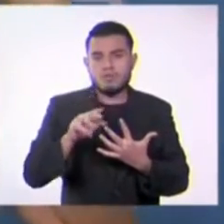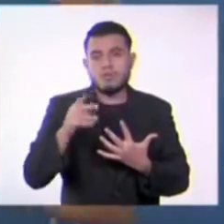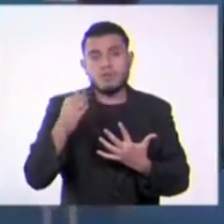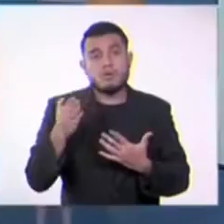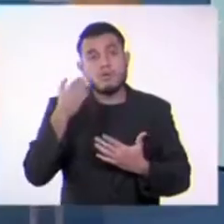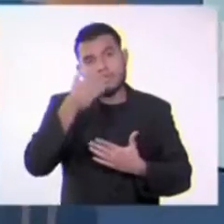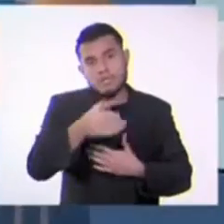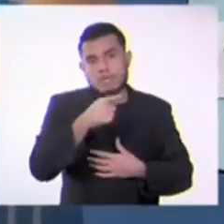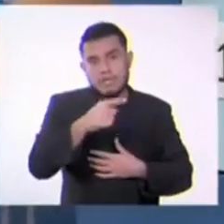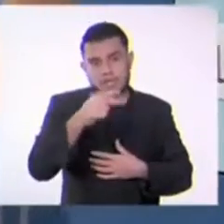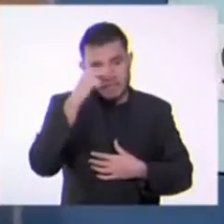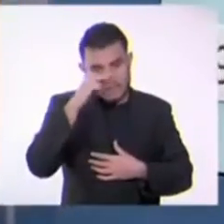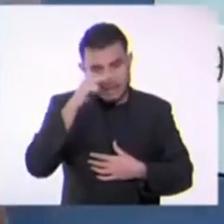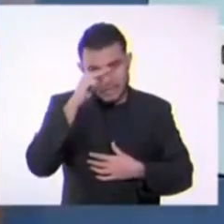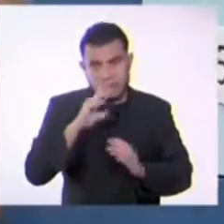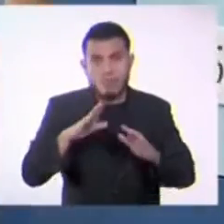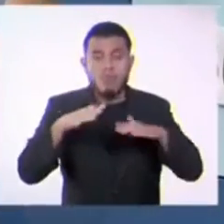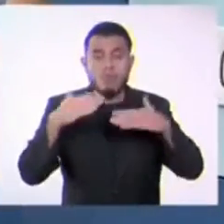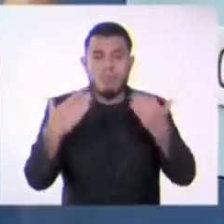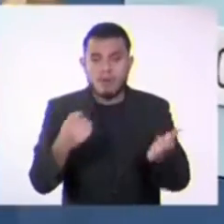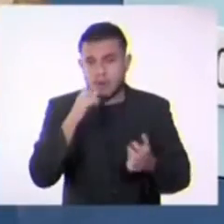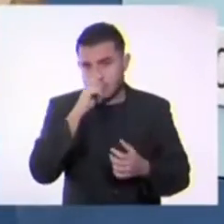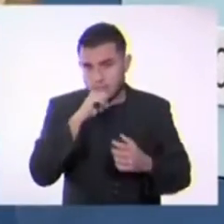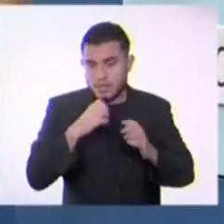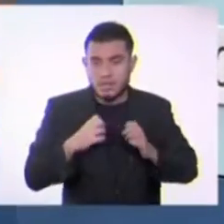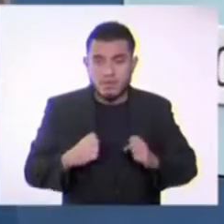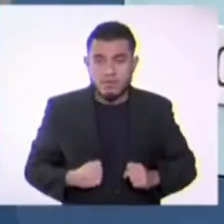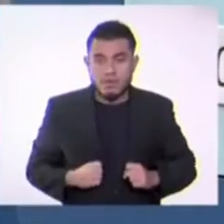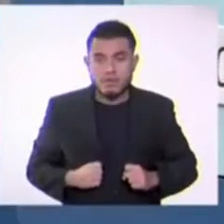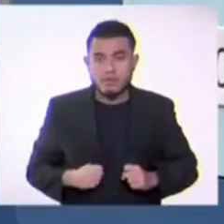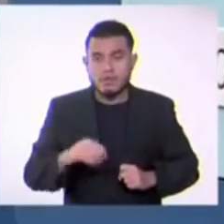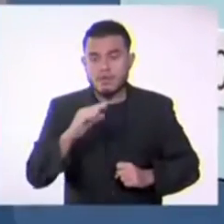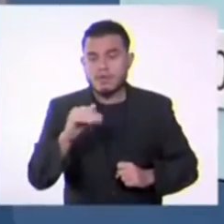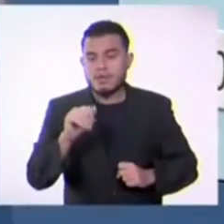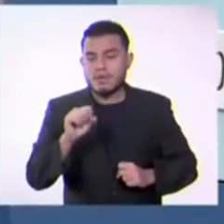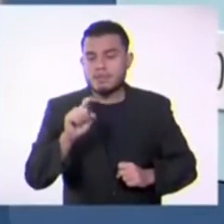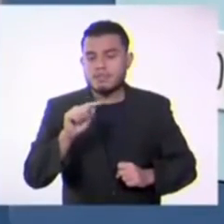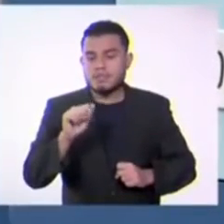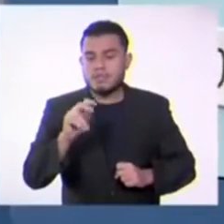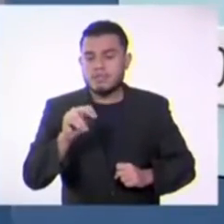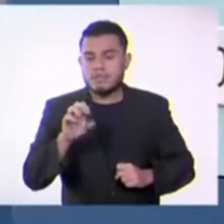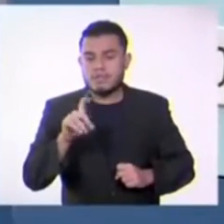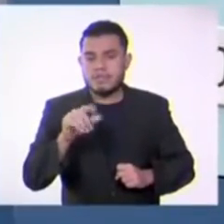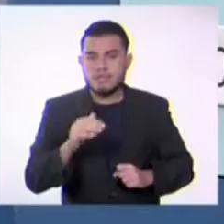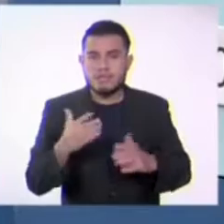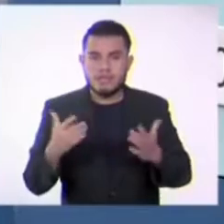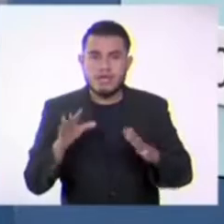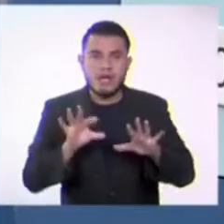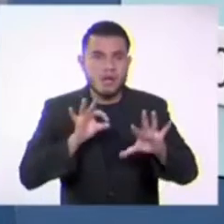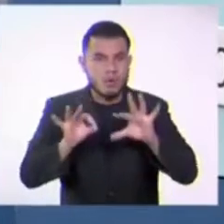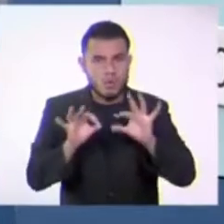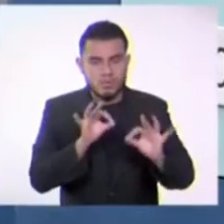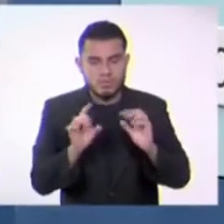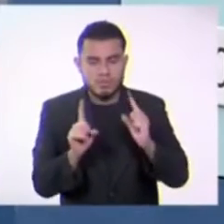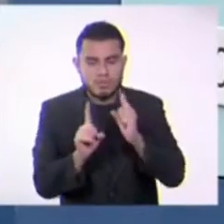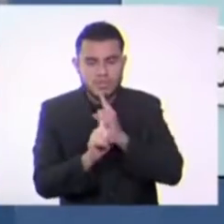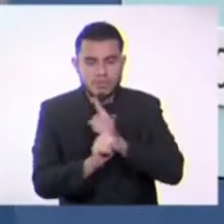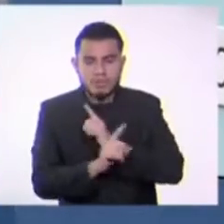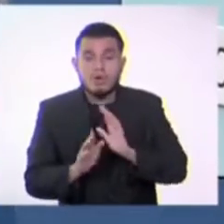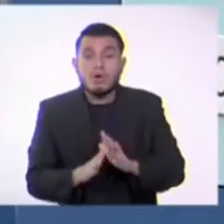México porque en el gobierno de Castaneda se habían dado algunos movimientos para